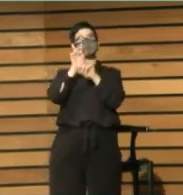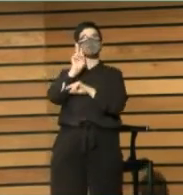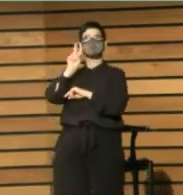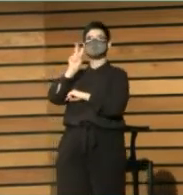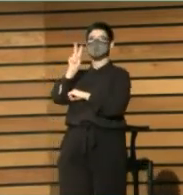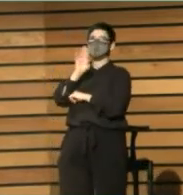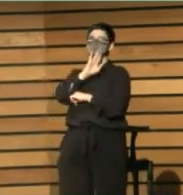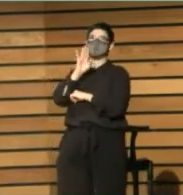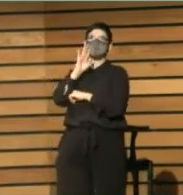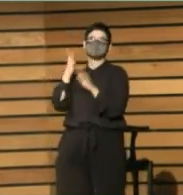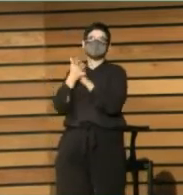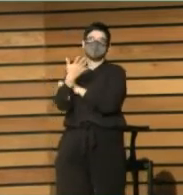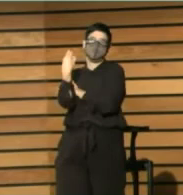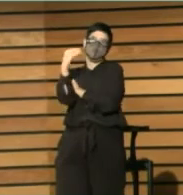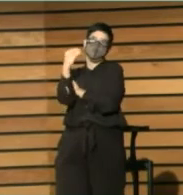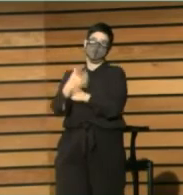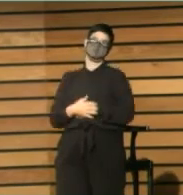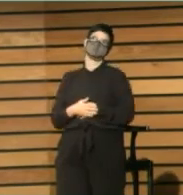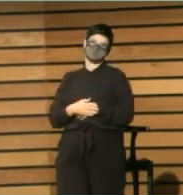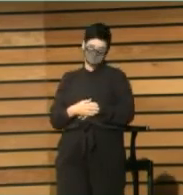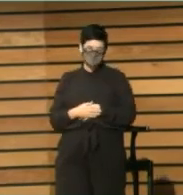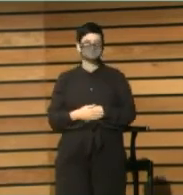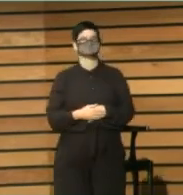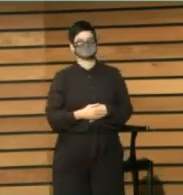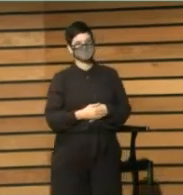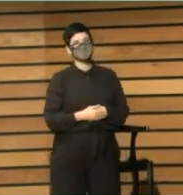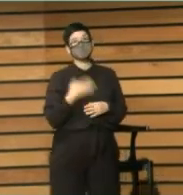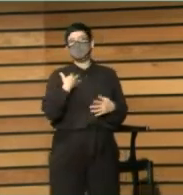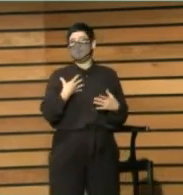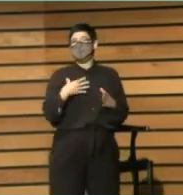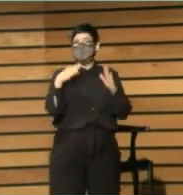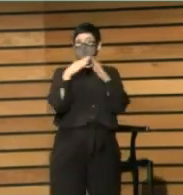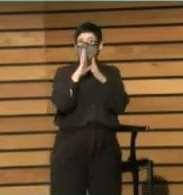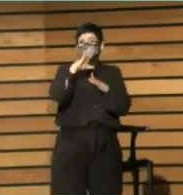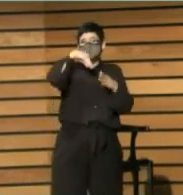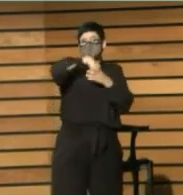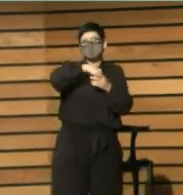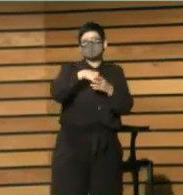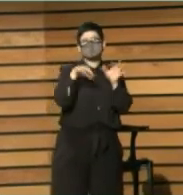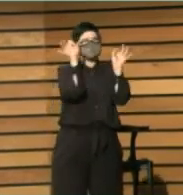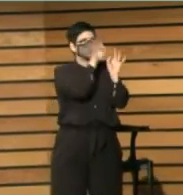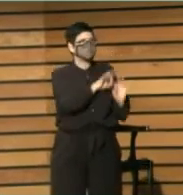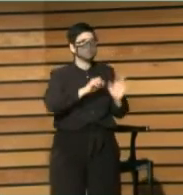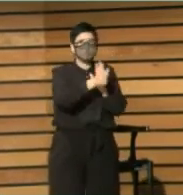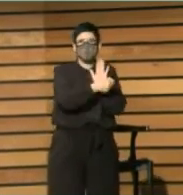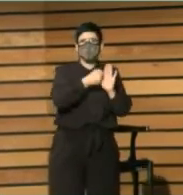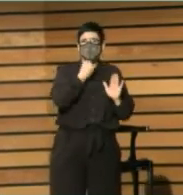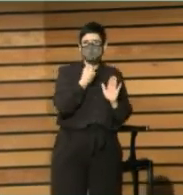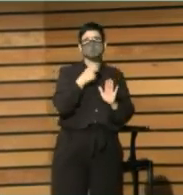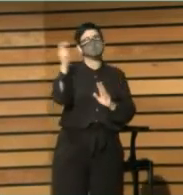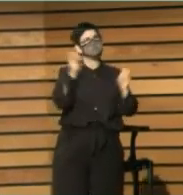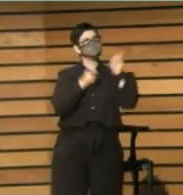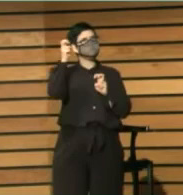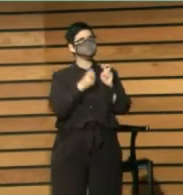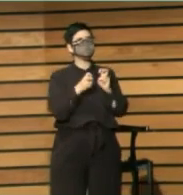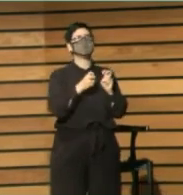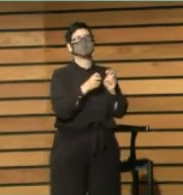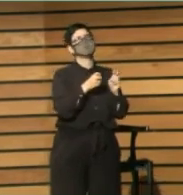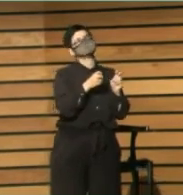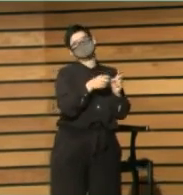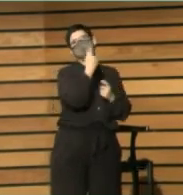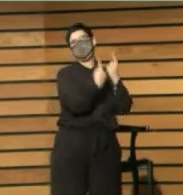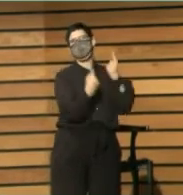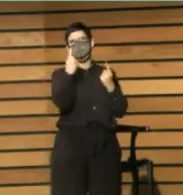jóvenes. No había nada, pero venía mucha gente. A jugar conmigo venían algunos chicos, compasivos